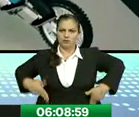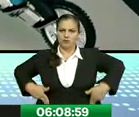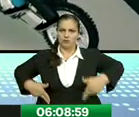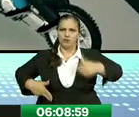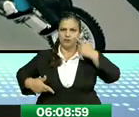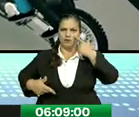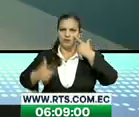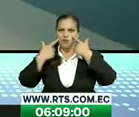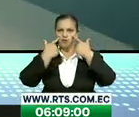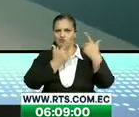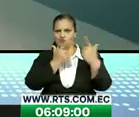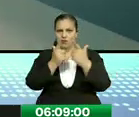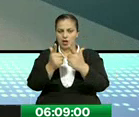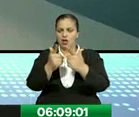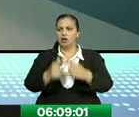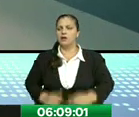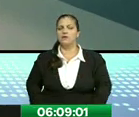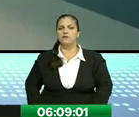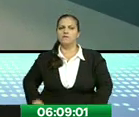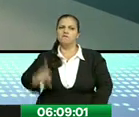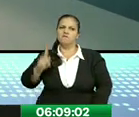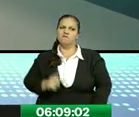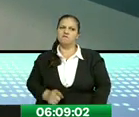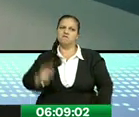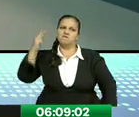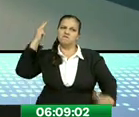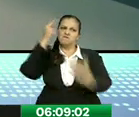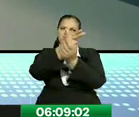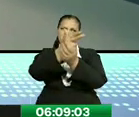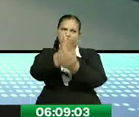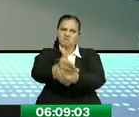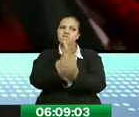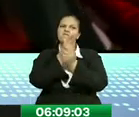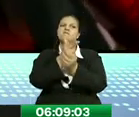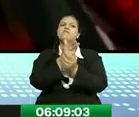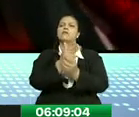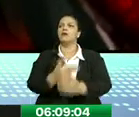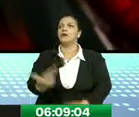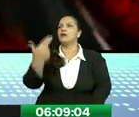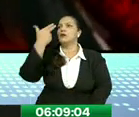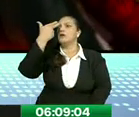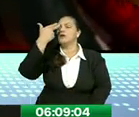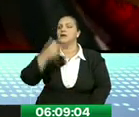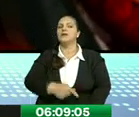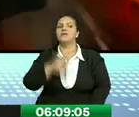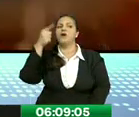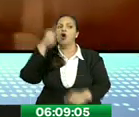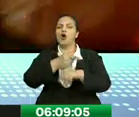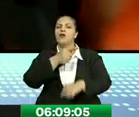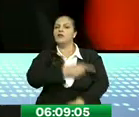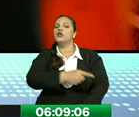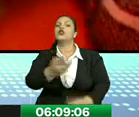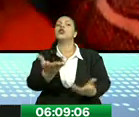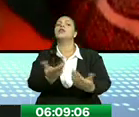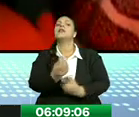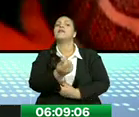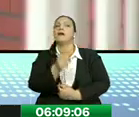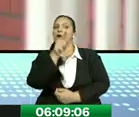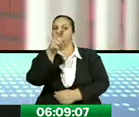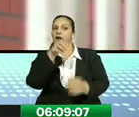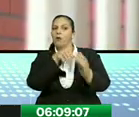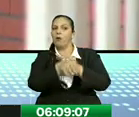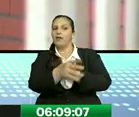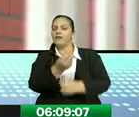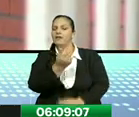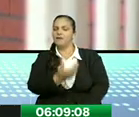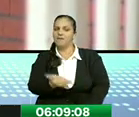los someten a los trabajadores. Abren la puerta y ya sabían dónde estaba. Y entran justamente cuando faltaban 12 minutos para